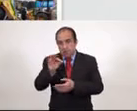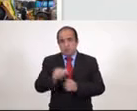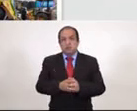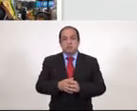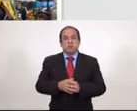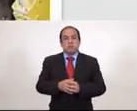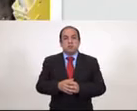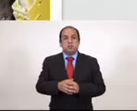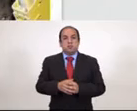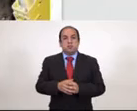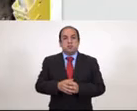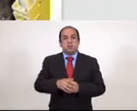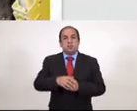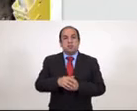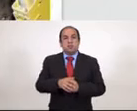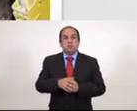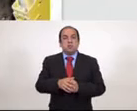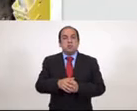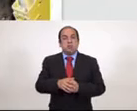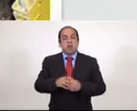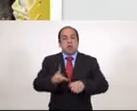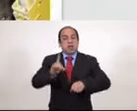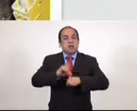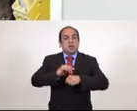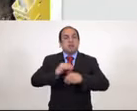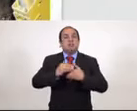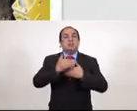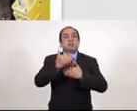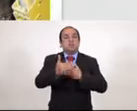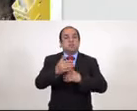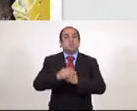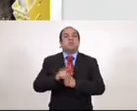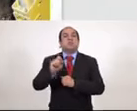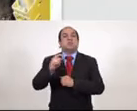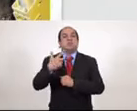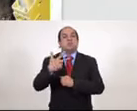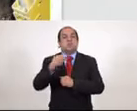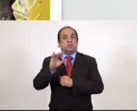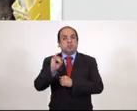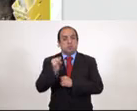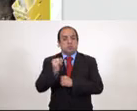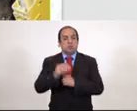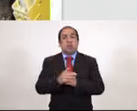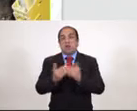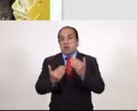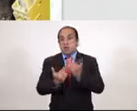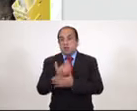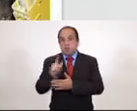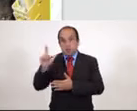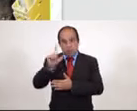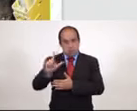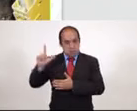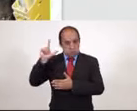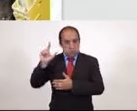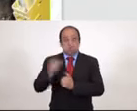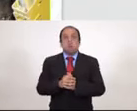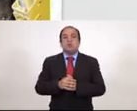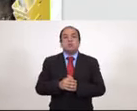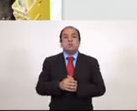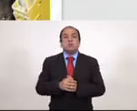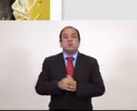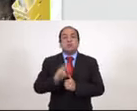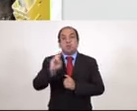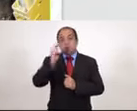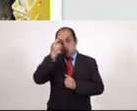28 de junio. Ya durante la mañana del lunes, recordemos que la falla fue el domingo, durante la mañana